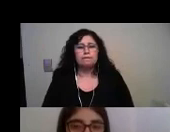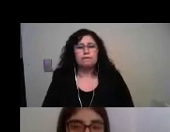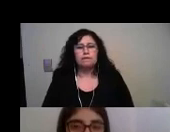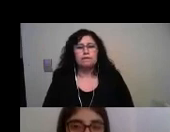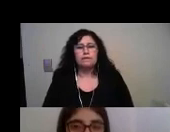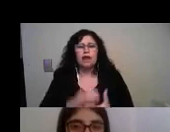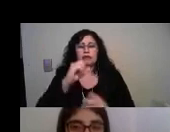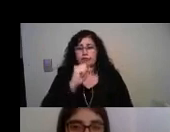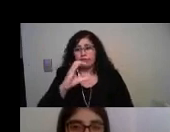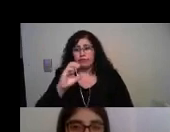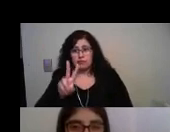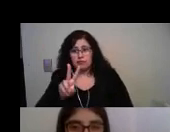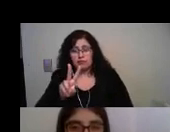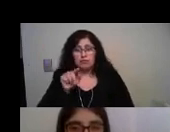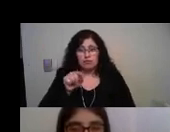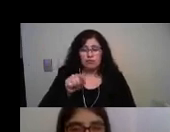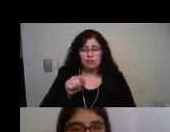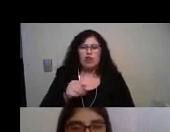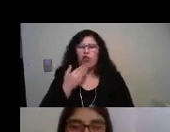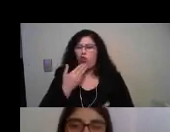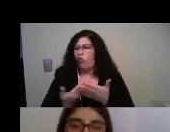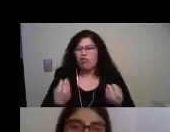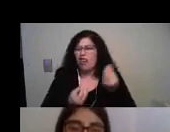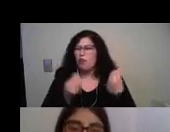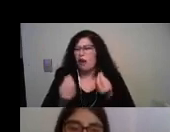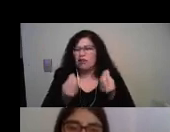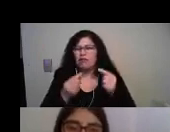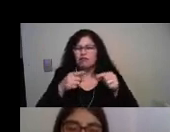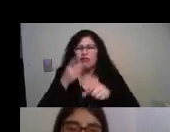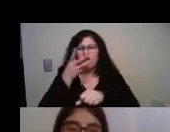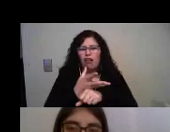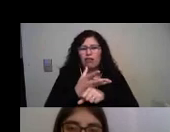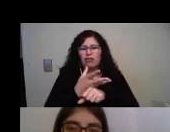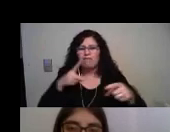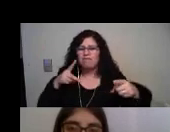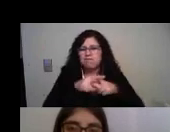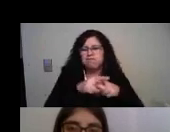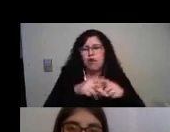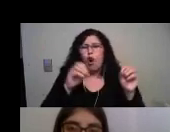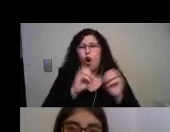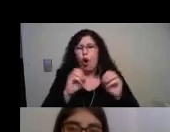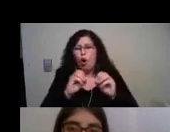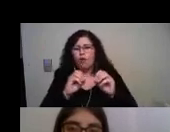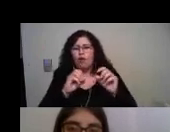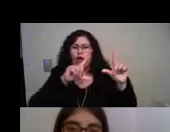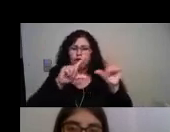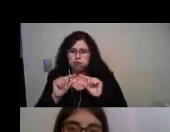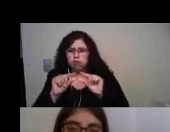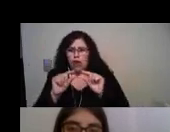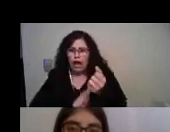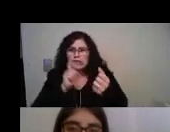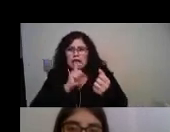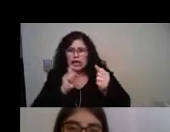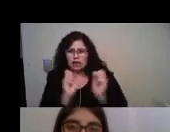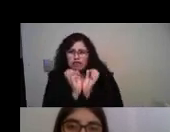Un accidente cerebrovascular ocurre cuando se interrumpe o se reduce el suministro de sangre, ¿cierto?, para el